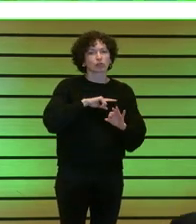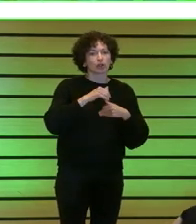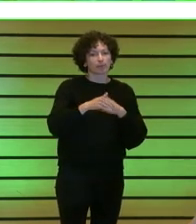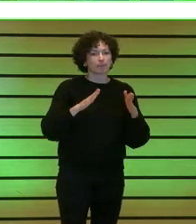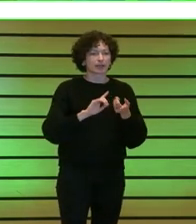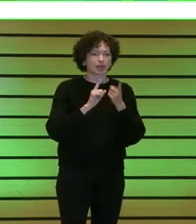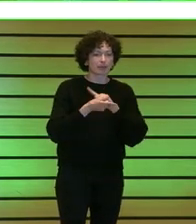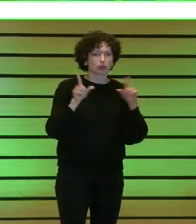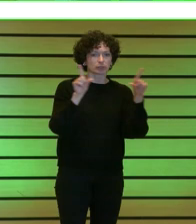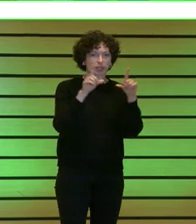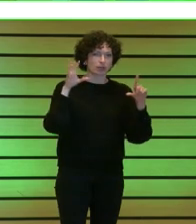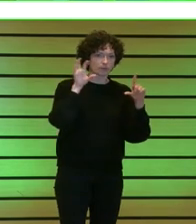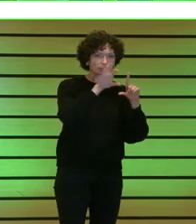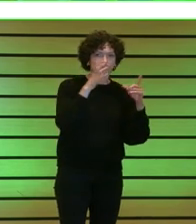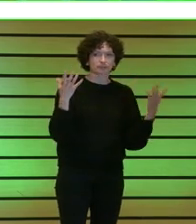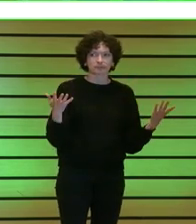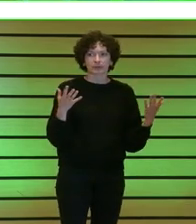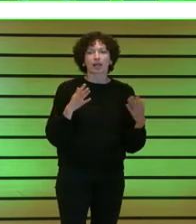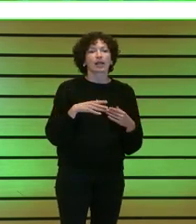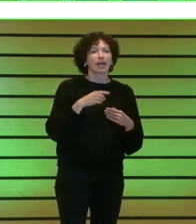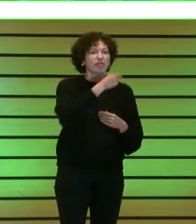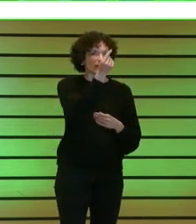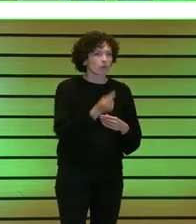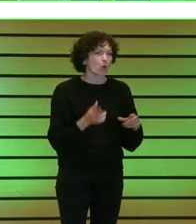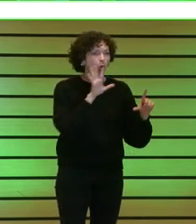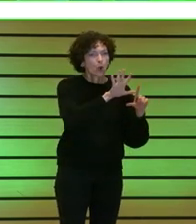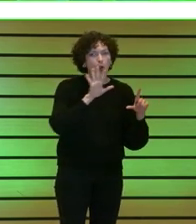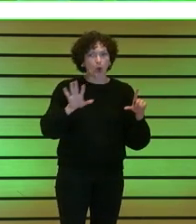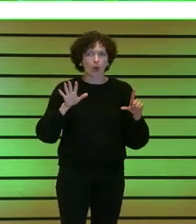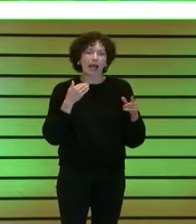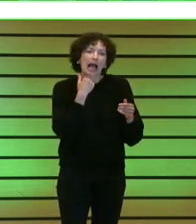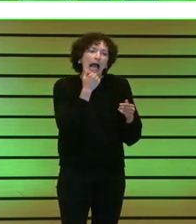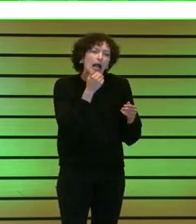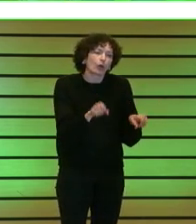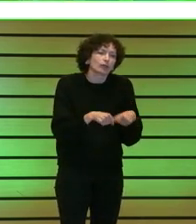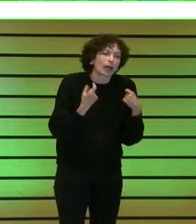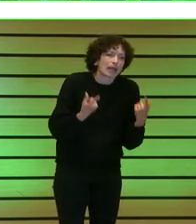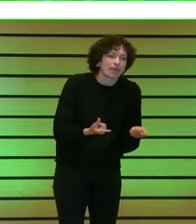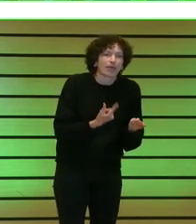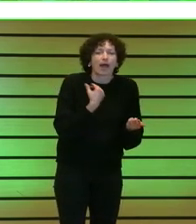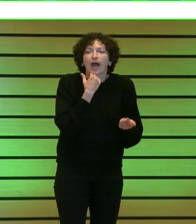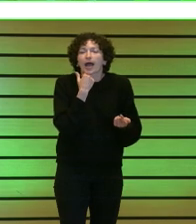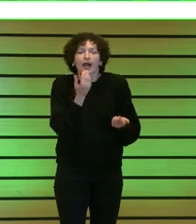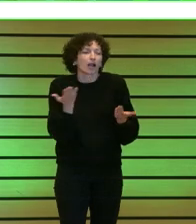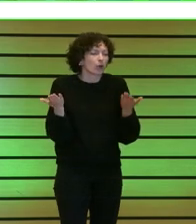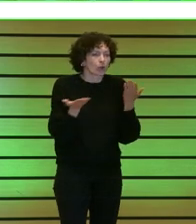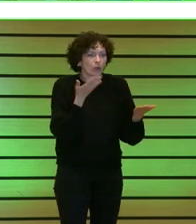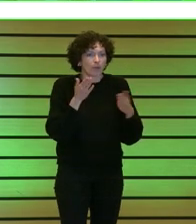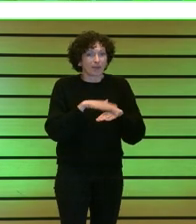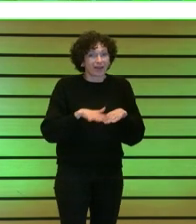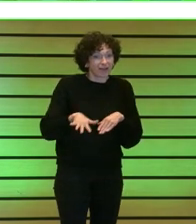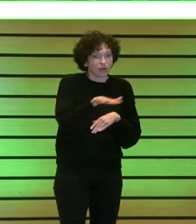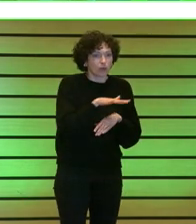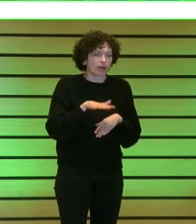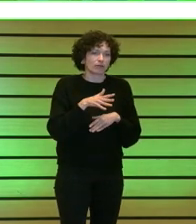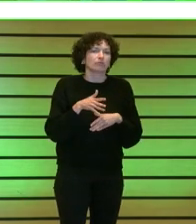hemos puesto televisiones hemos puesto vinilos hemos puesto una ventanita la naturaleza luz natural Bueno pues se trata de que las estructuras tienen